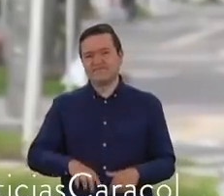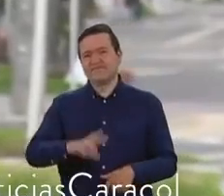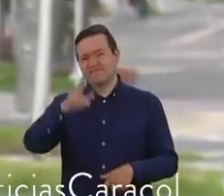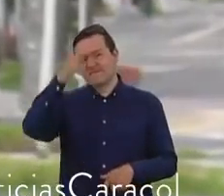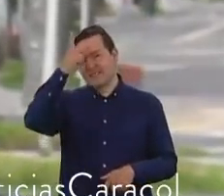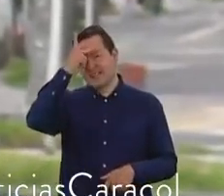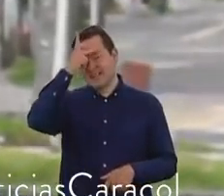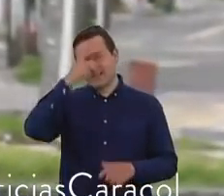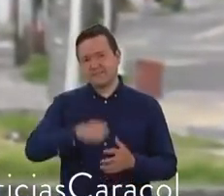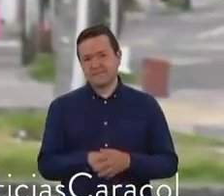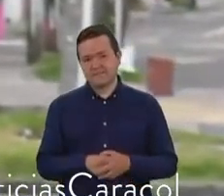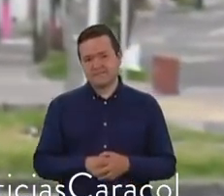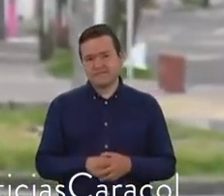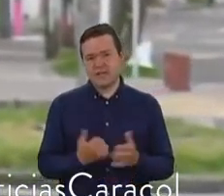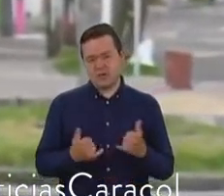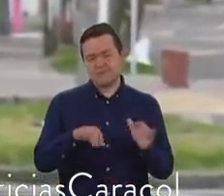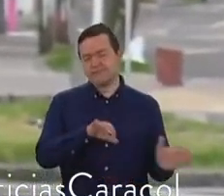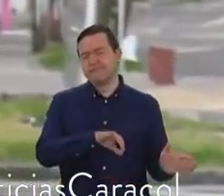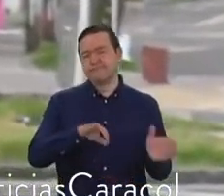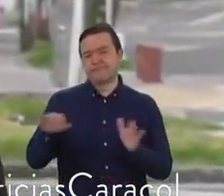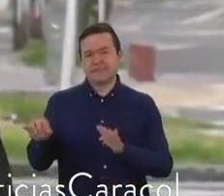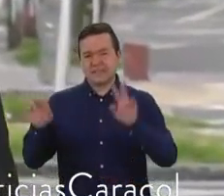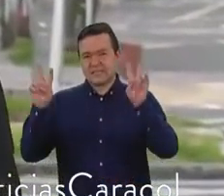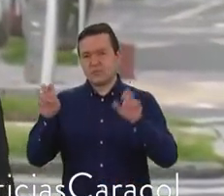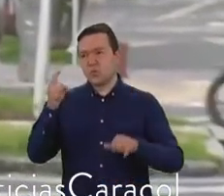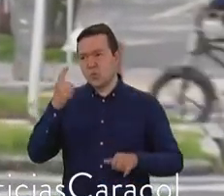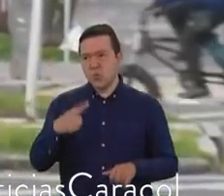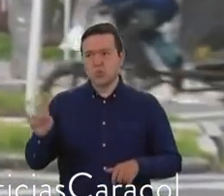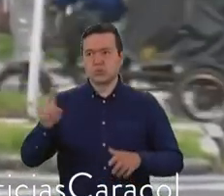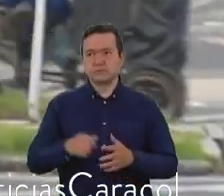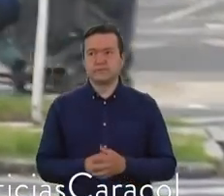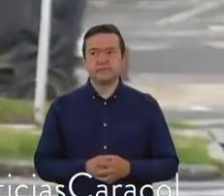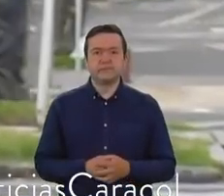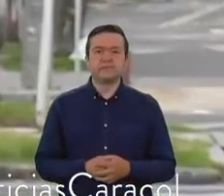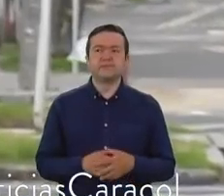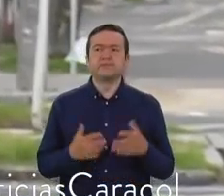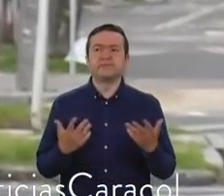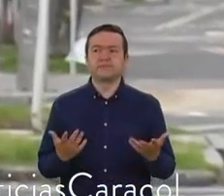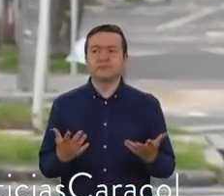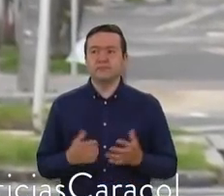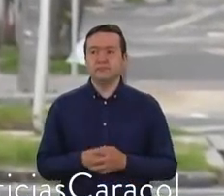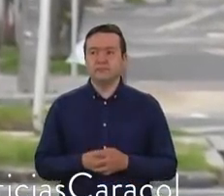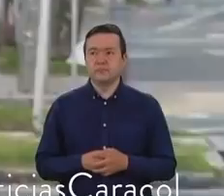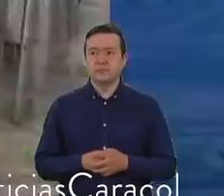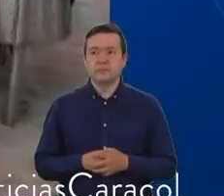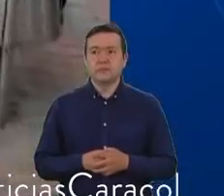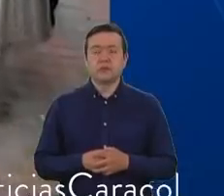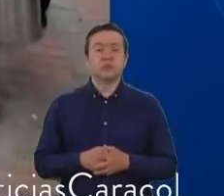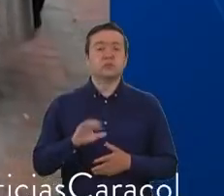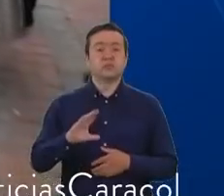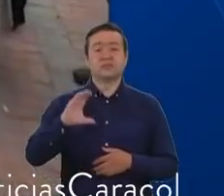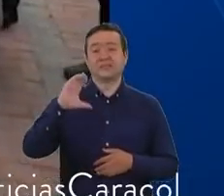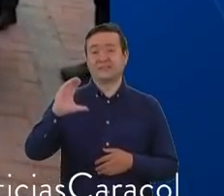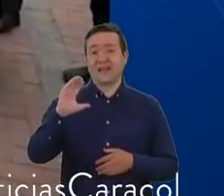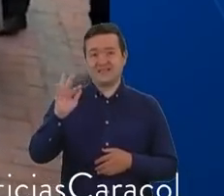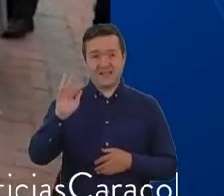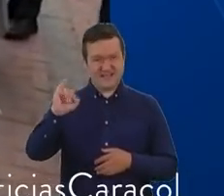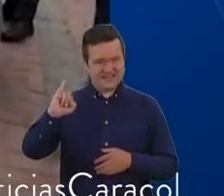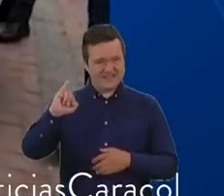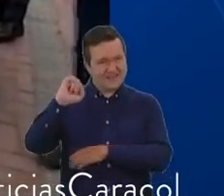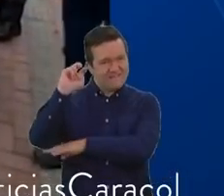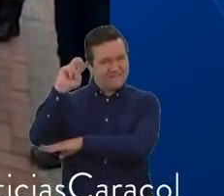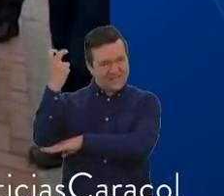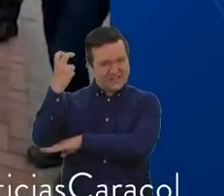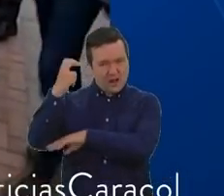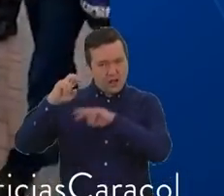Y ahora cambiamos de tema, vamos a hablar sobre la captura que realizó el CTI en horas de la tarde en